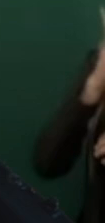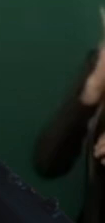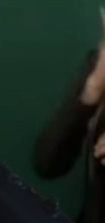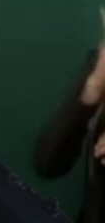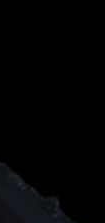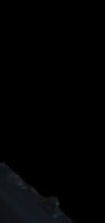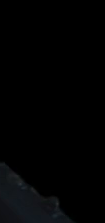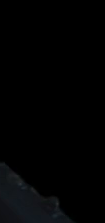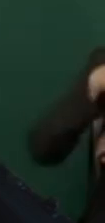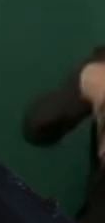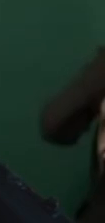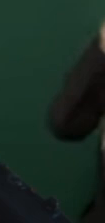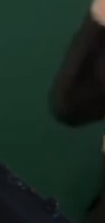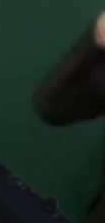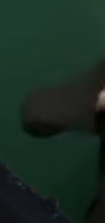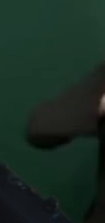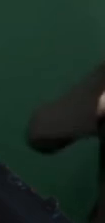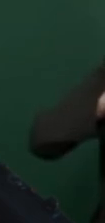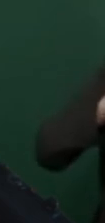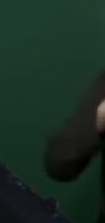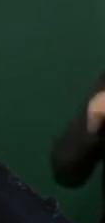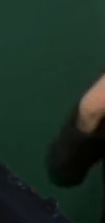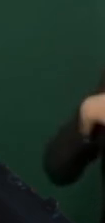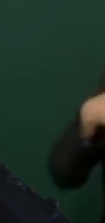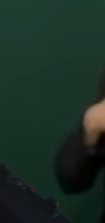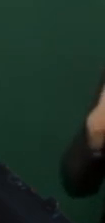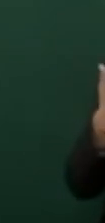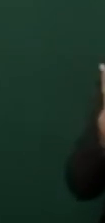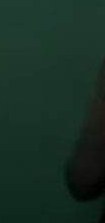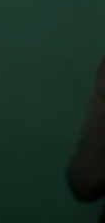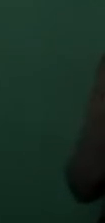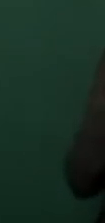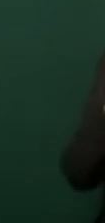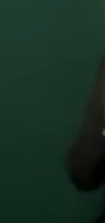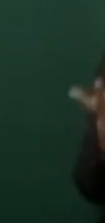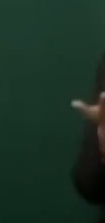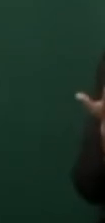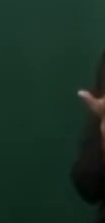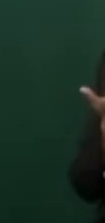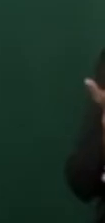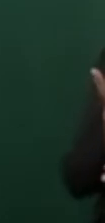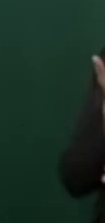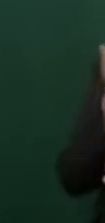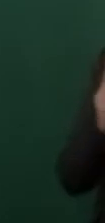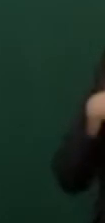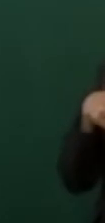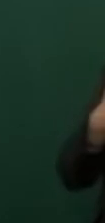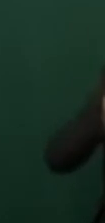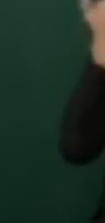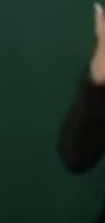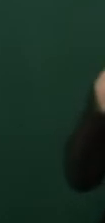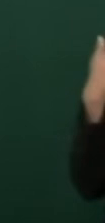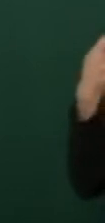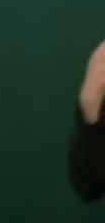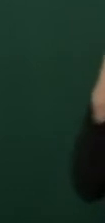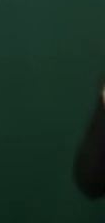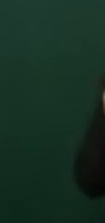el video. Que cuando alguien se excede, no sabe autolimitarse, se afecta,